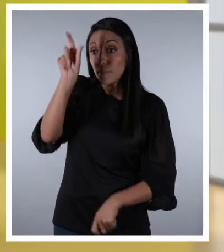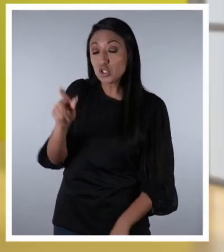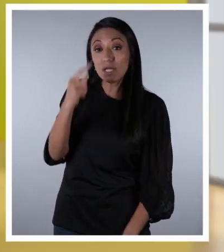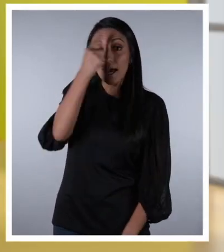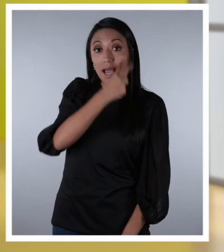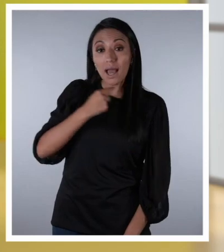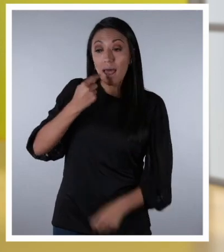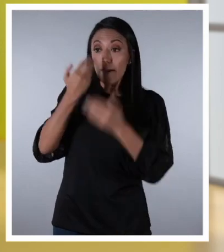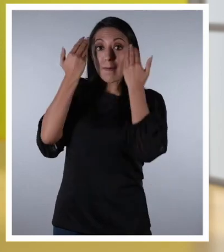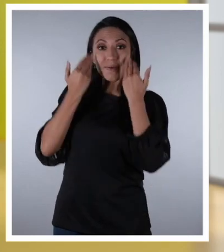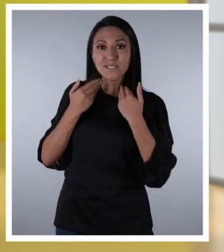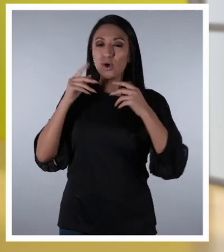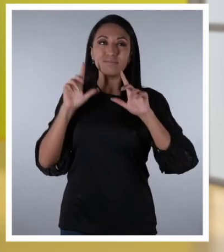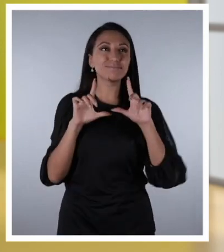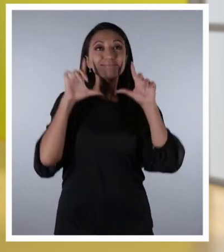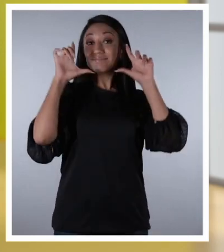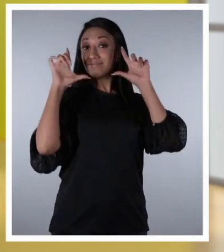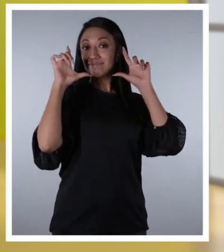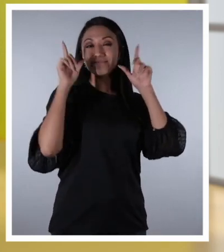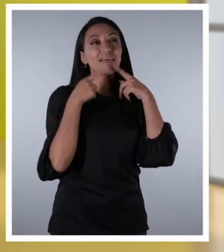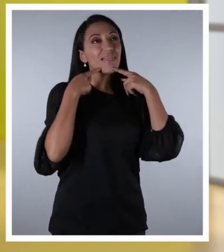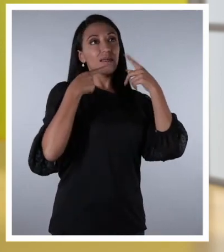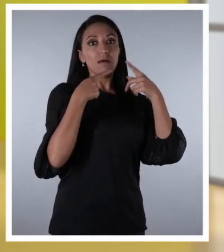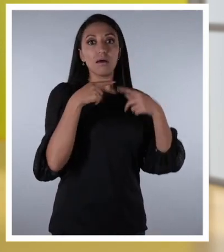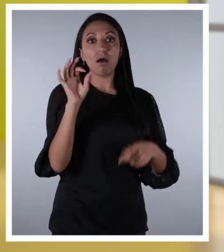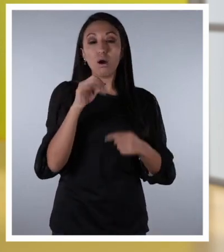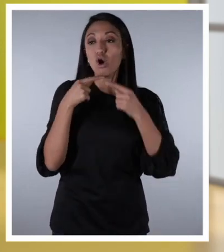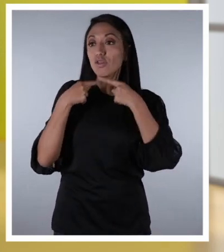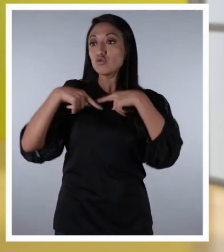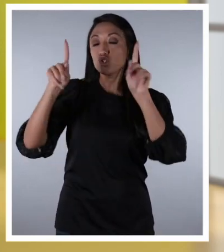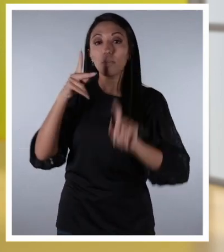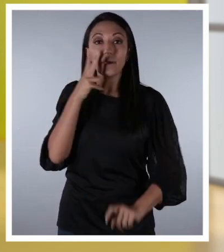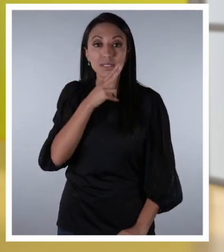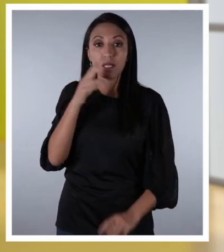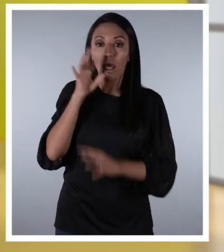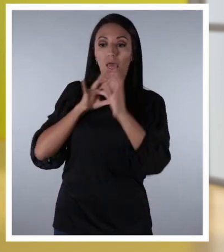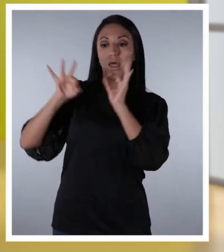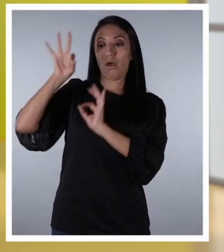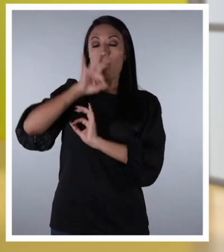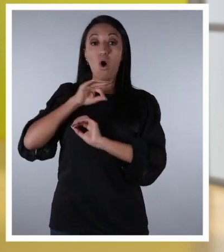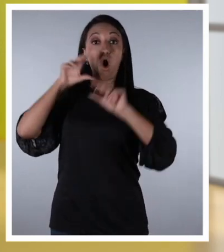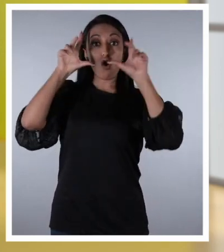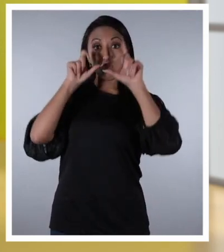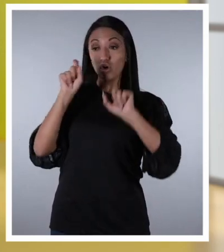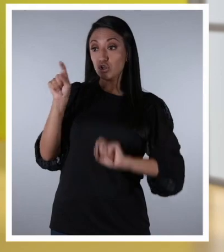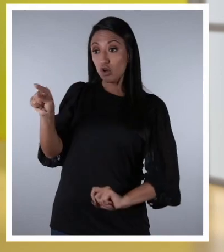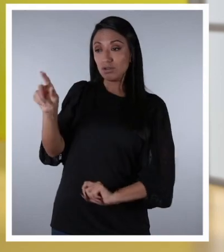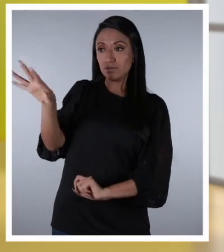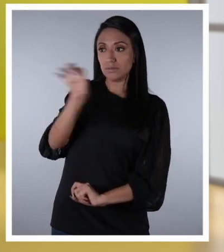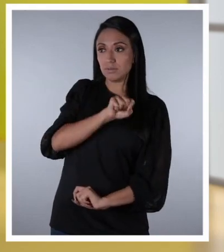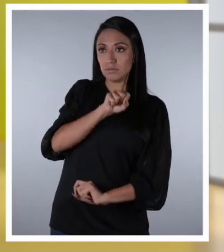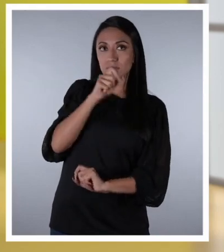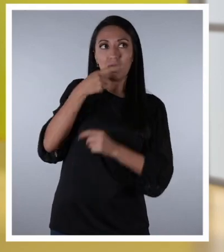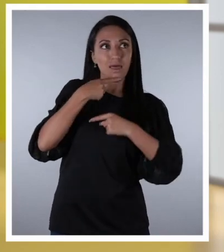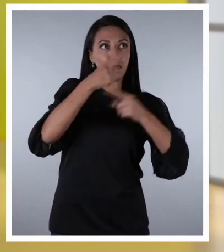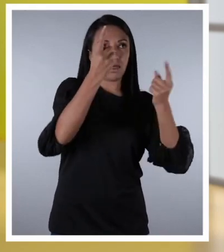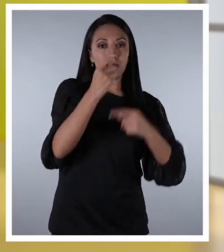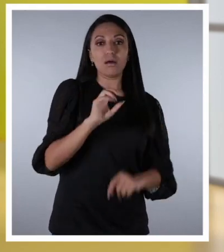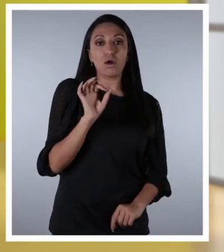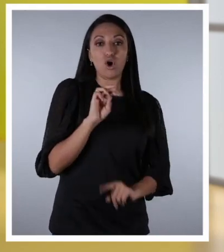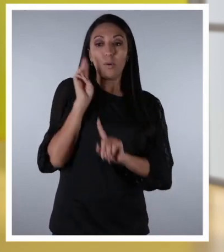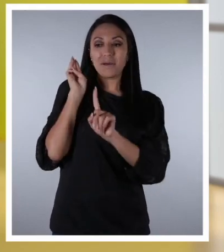Criticar el aspecto físico de alguien que subió una foto a sus redes sociales Difundir mentiras Fotos personales sin